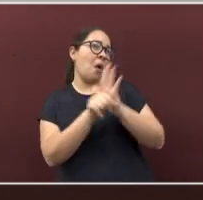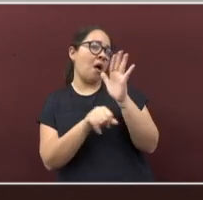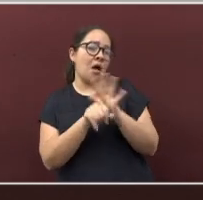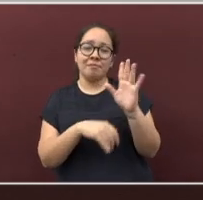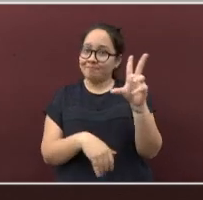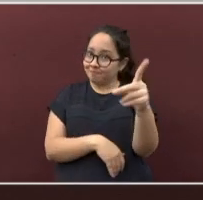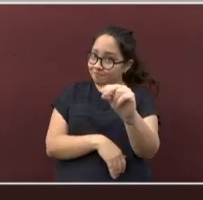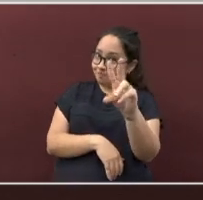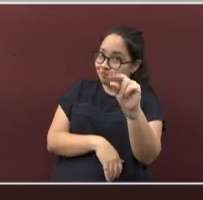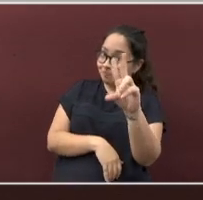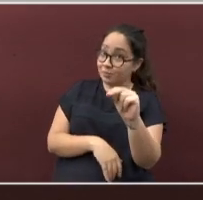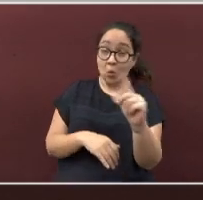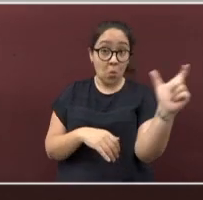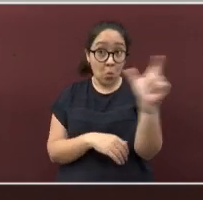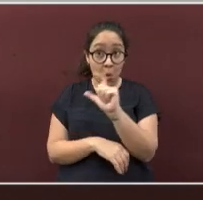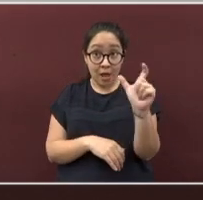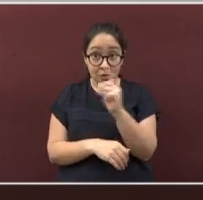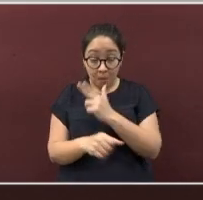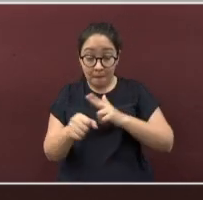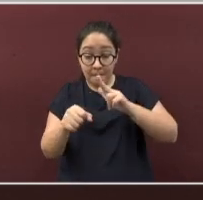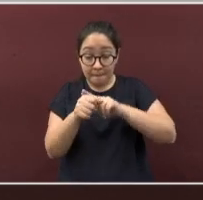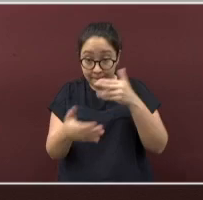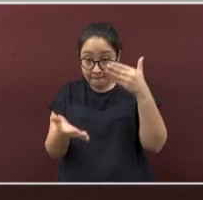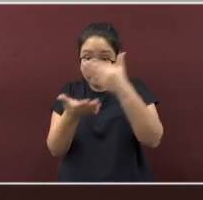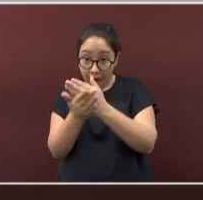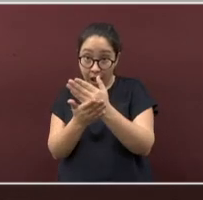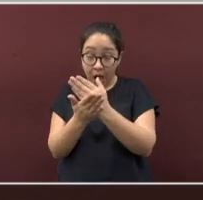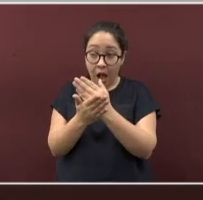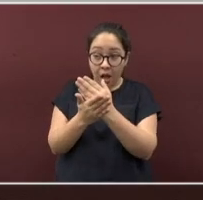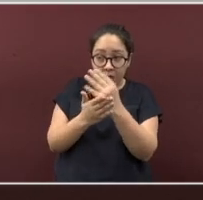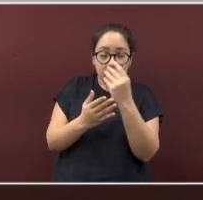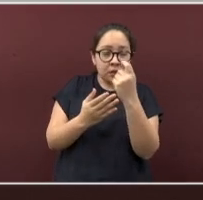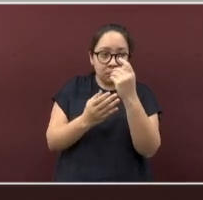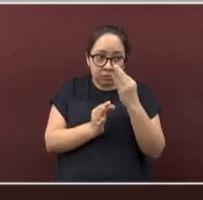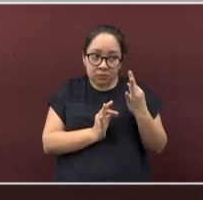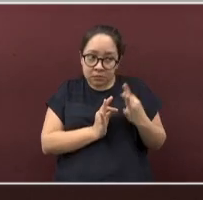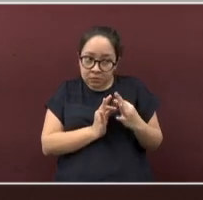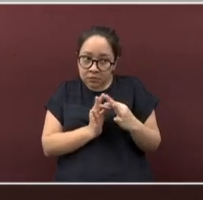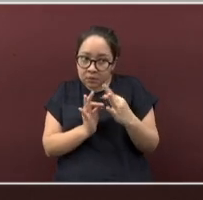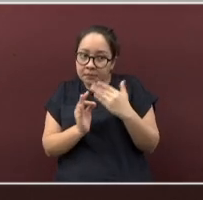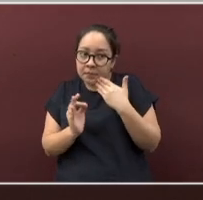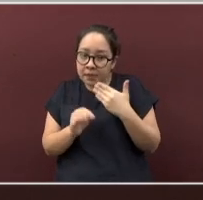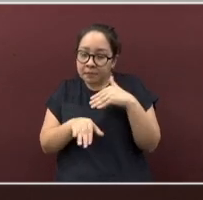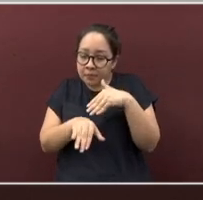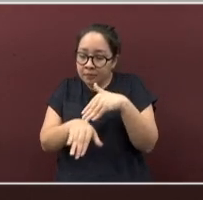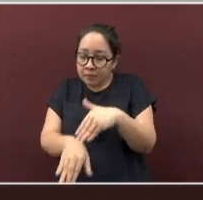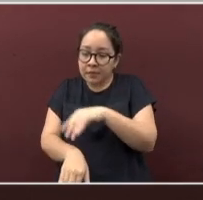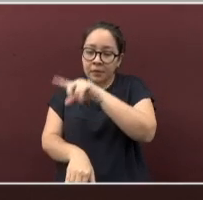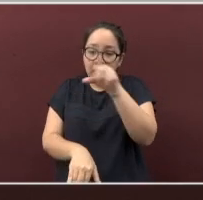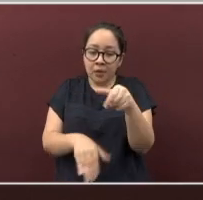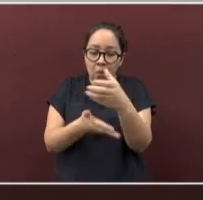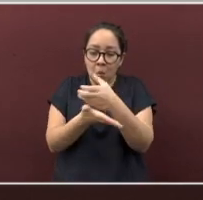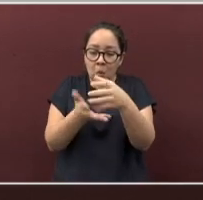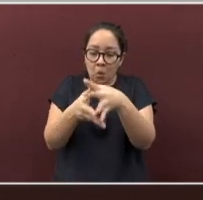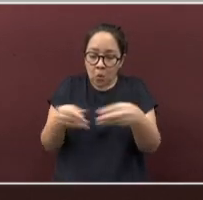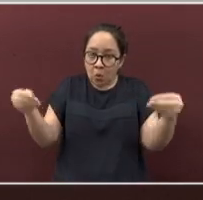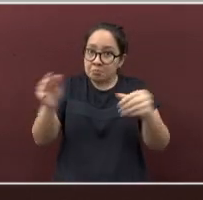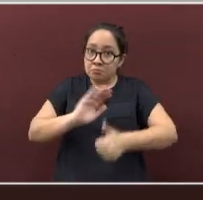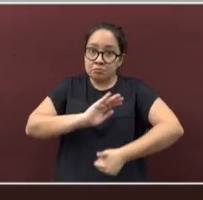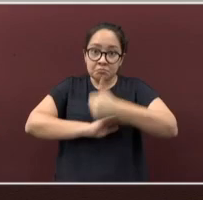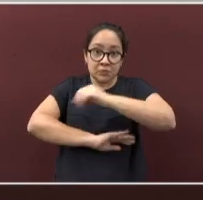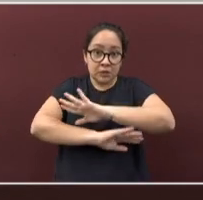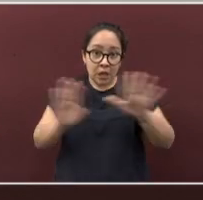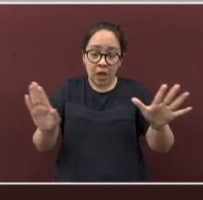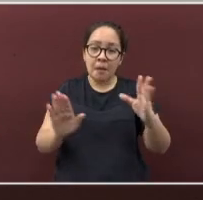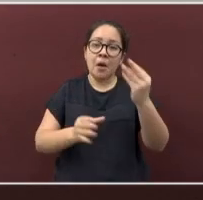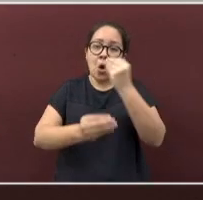y una vez que hayan salido de la enfermedad sigan una alimentación sana y cuando digo